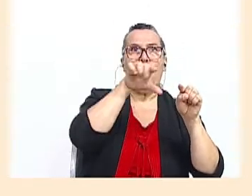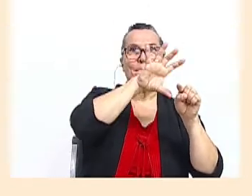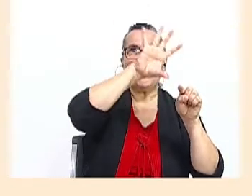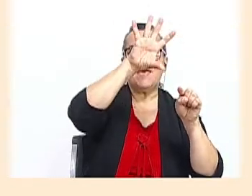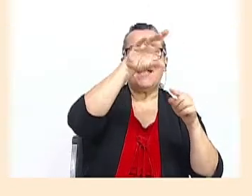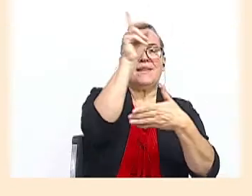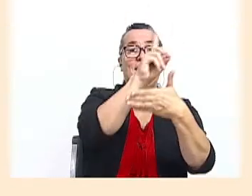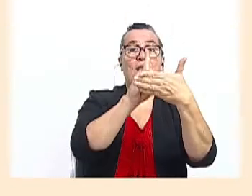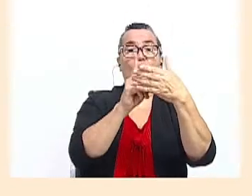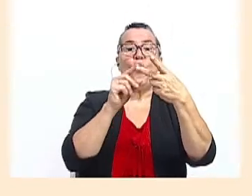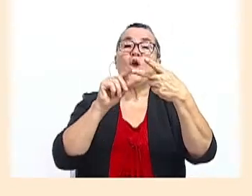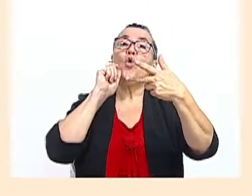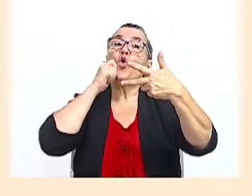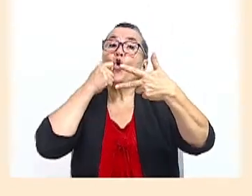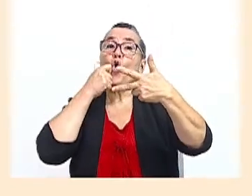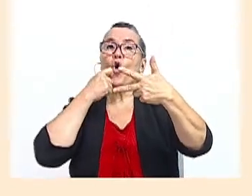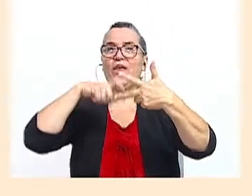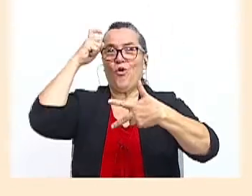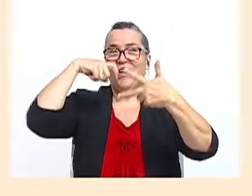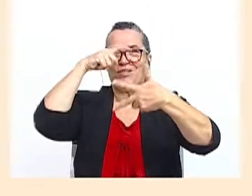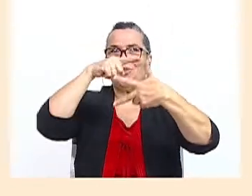código gestual.